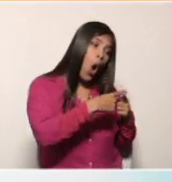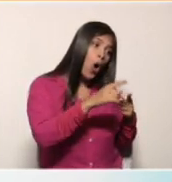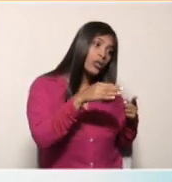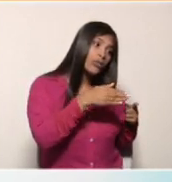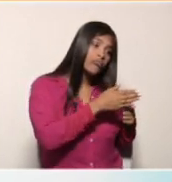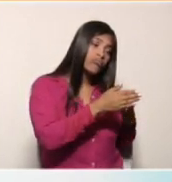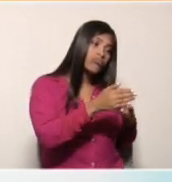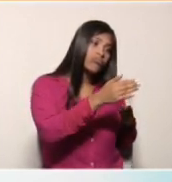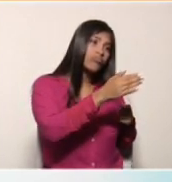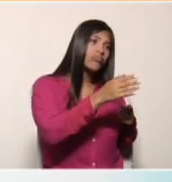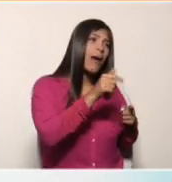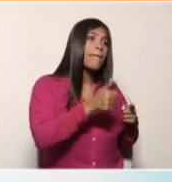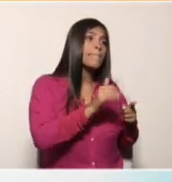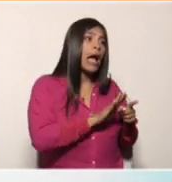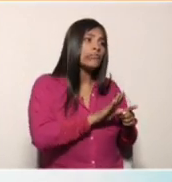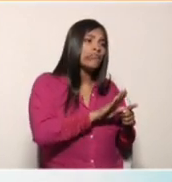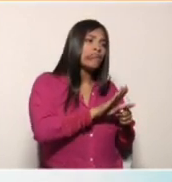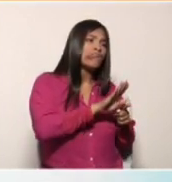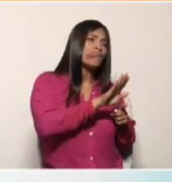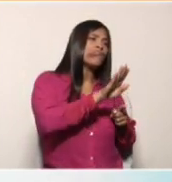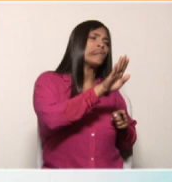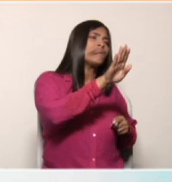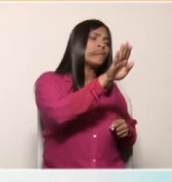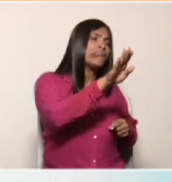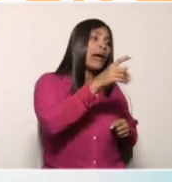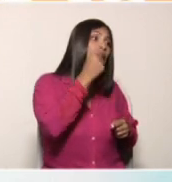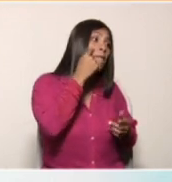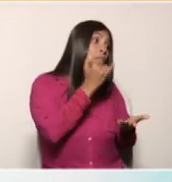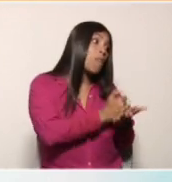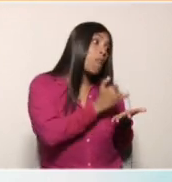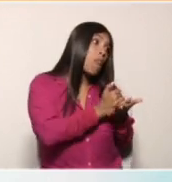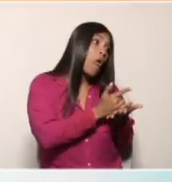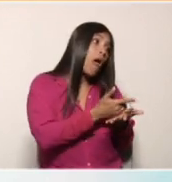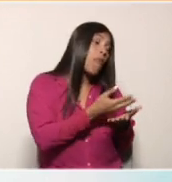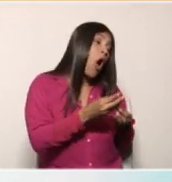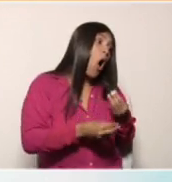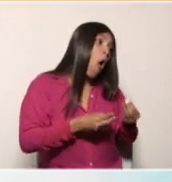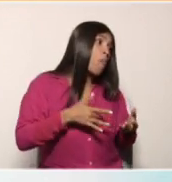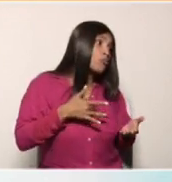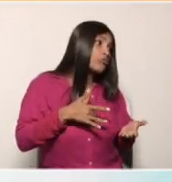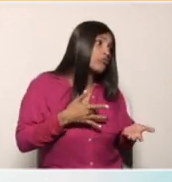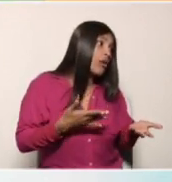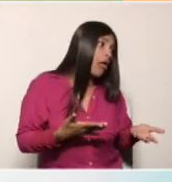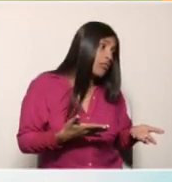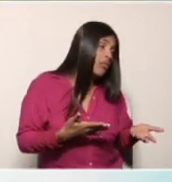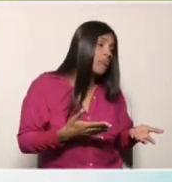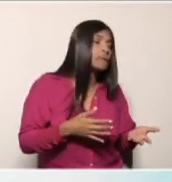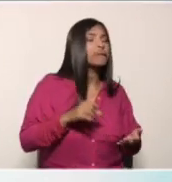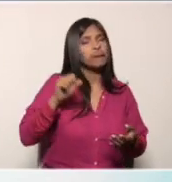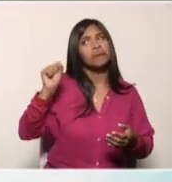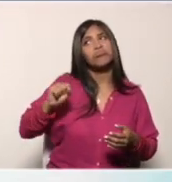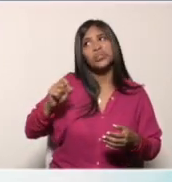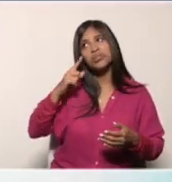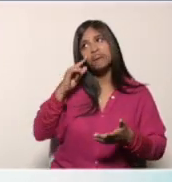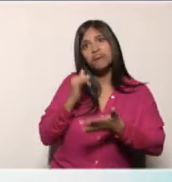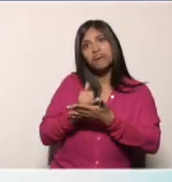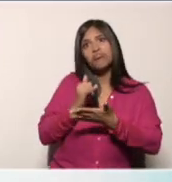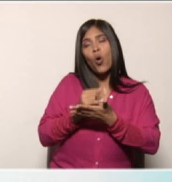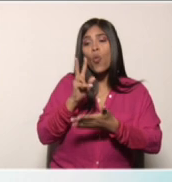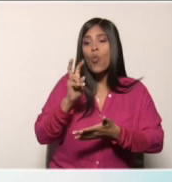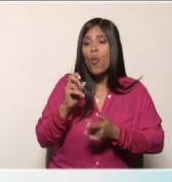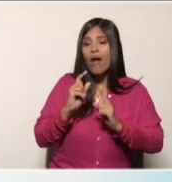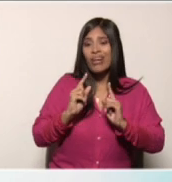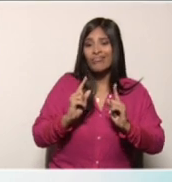explorar. Es un poco más empinada. Es cuestión de transitarla y veamos cómo nos va. Así fue, iniciaron la nueva